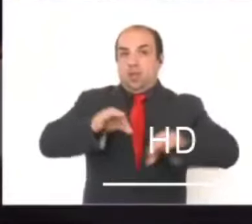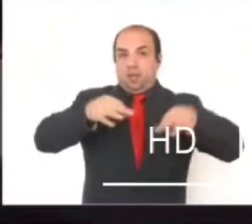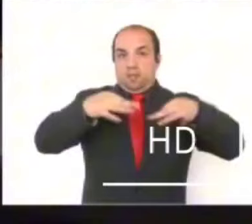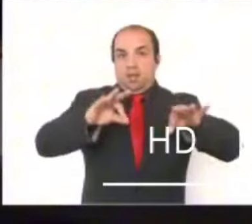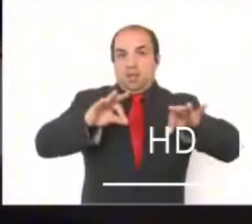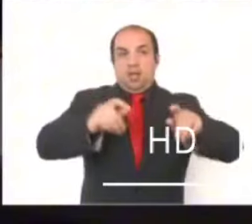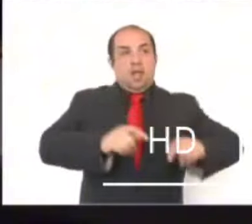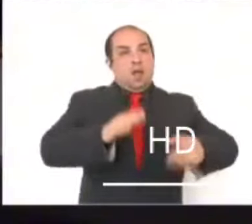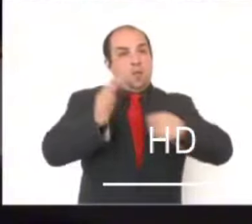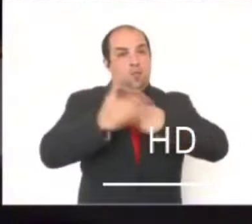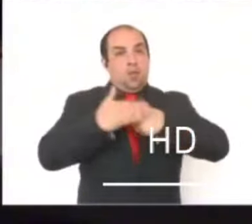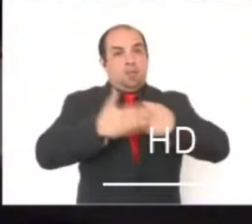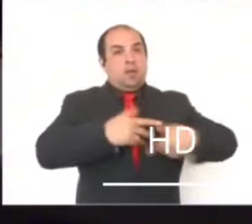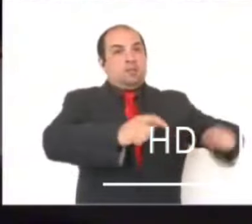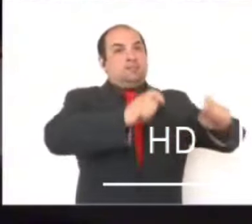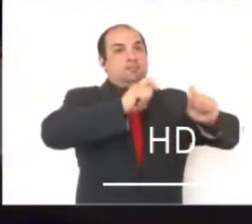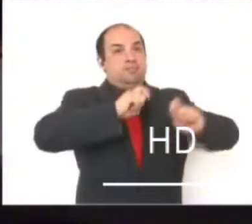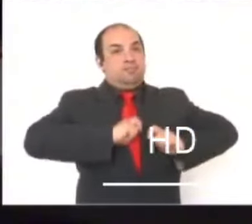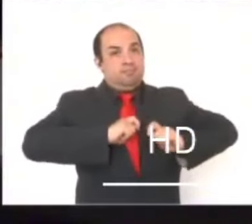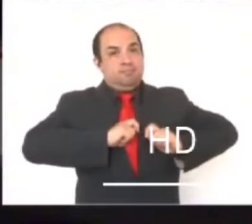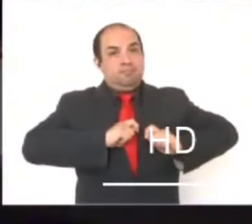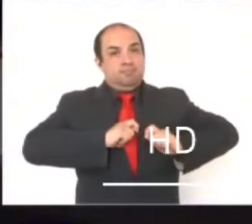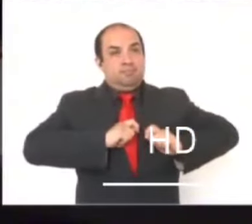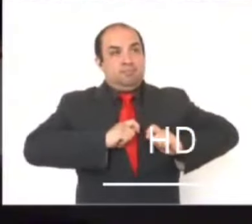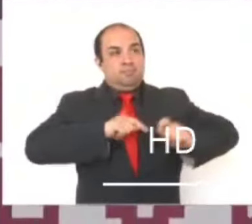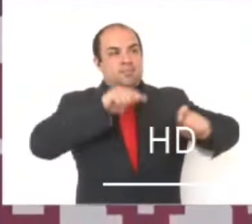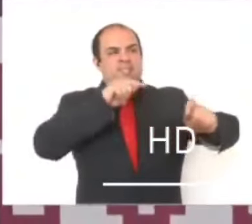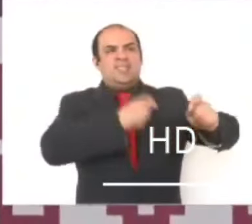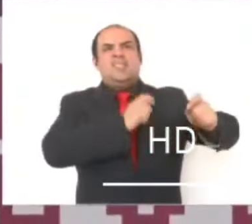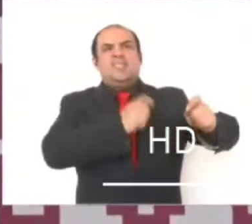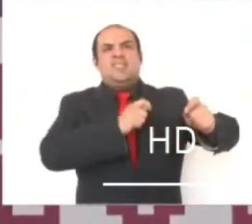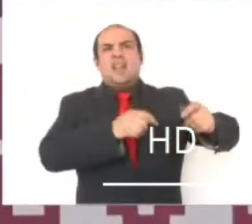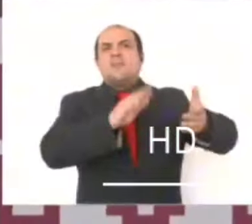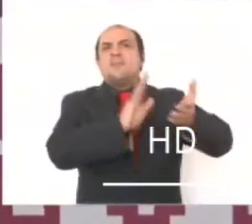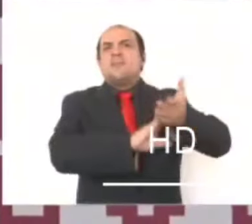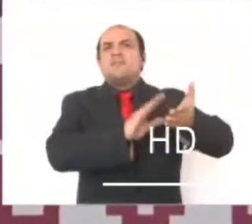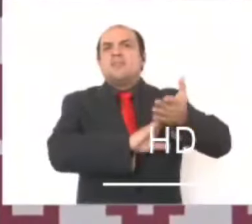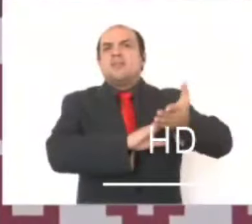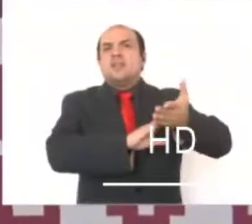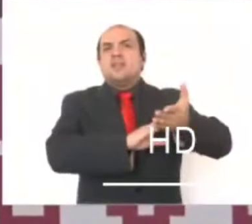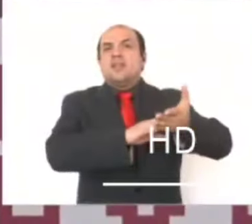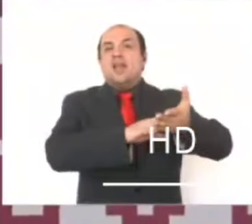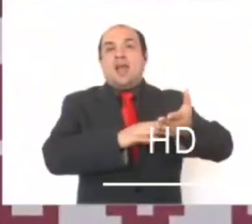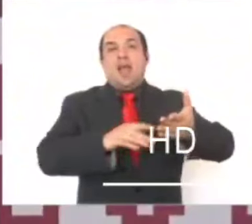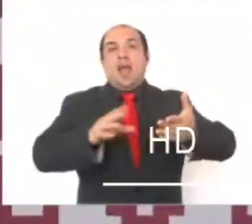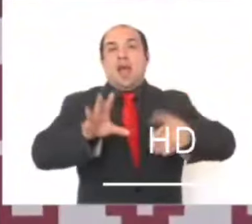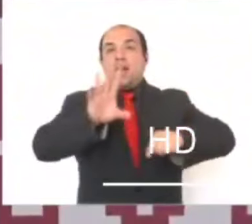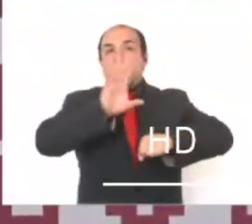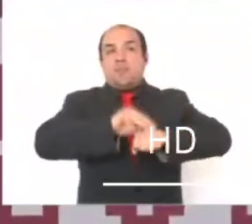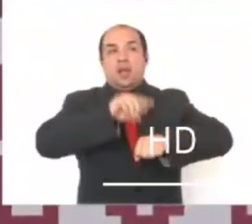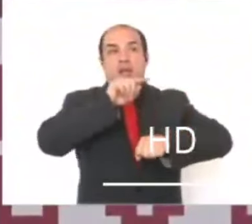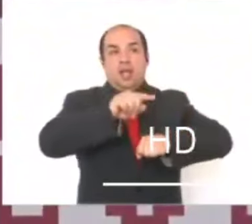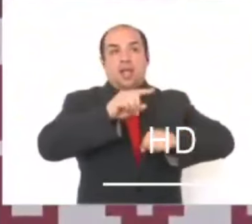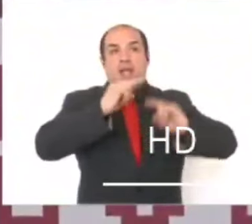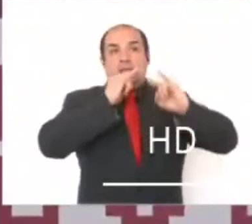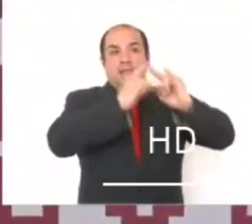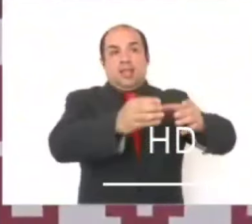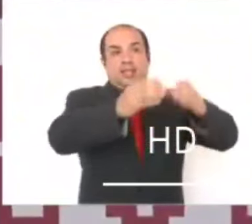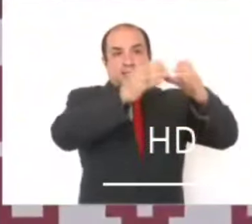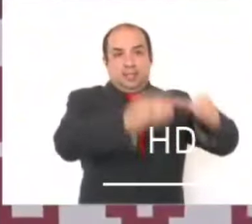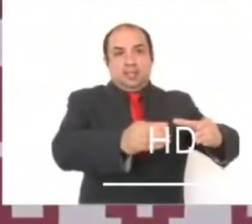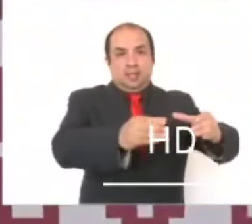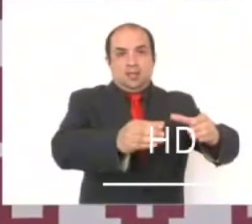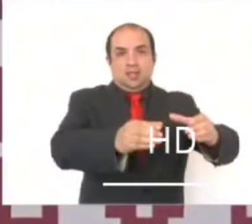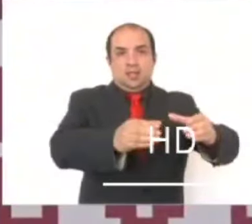darán próximamente de autorización de que el tianguis está en ese lugar. Ya no lo da